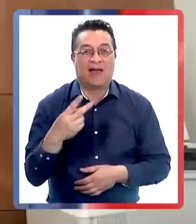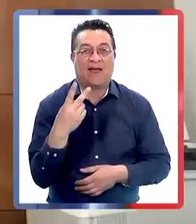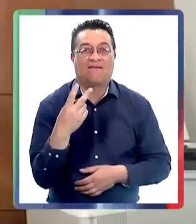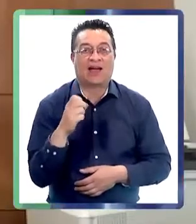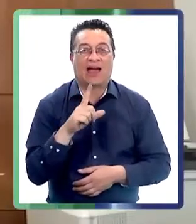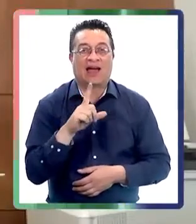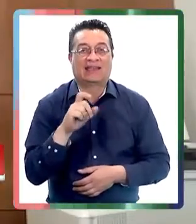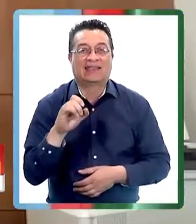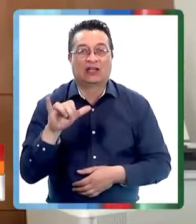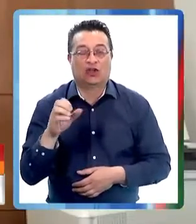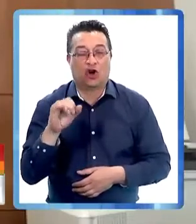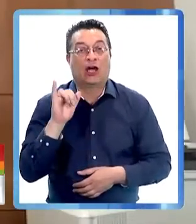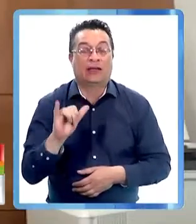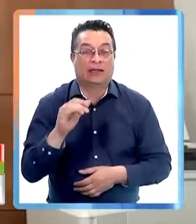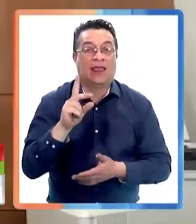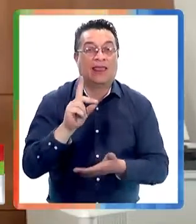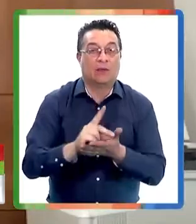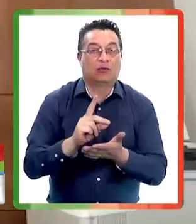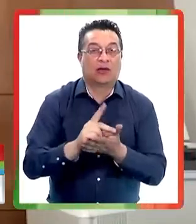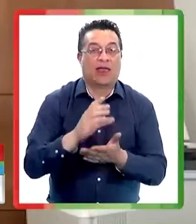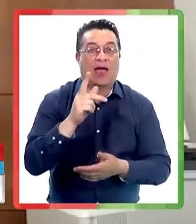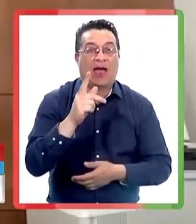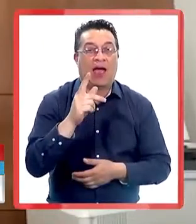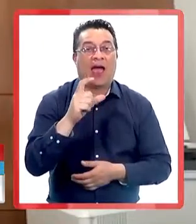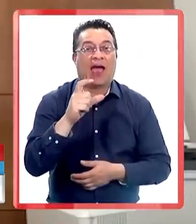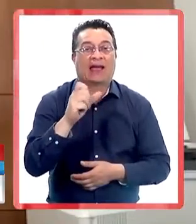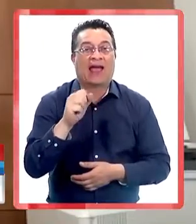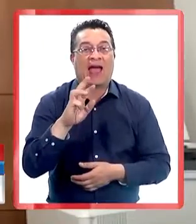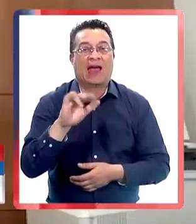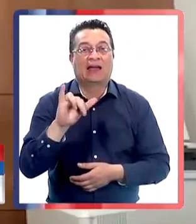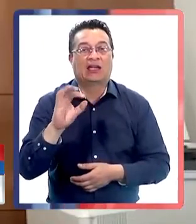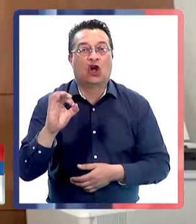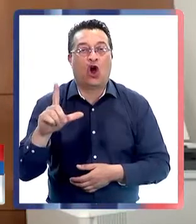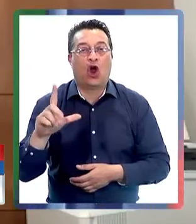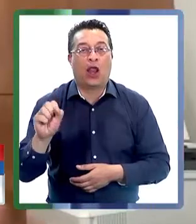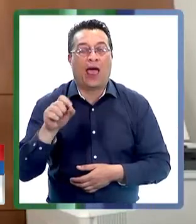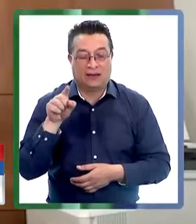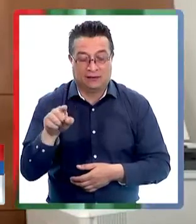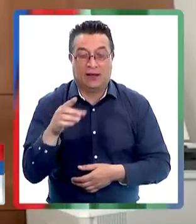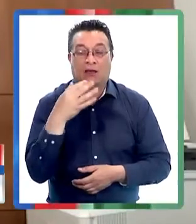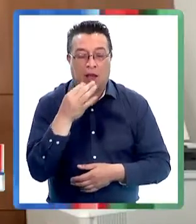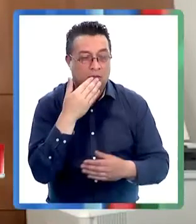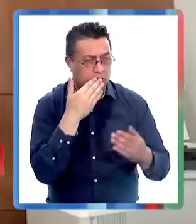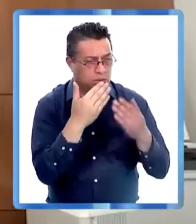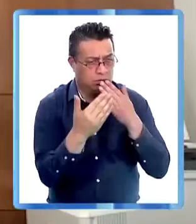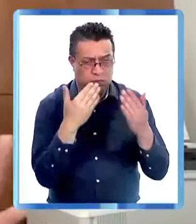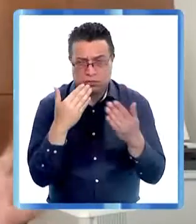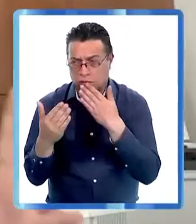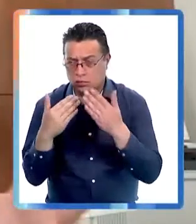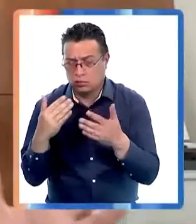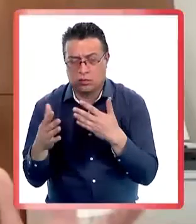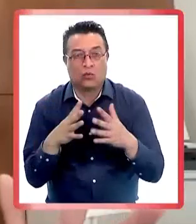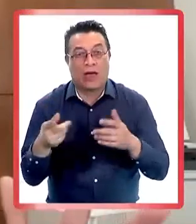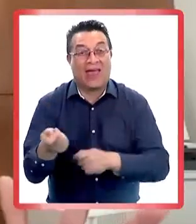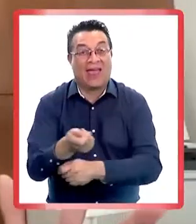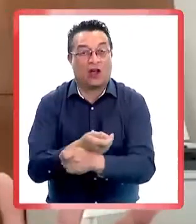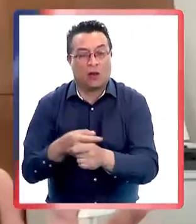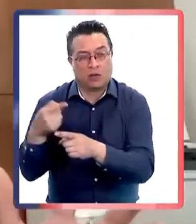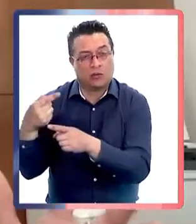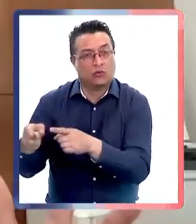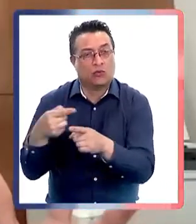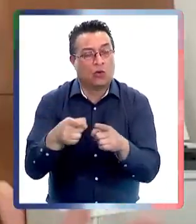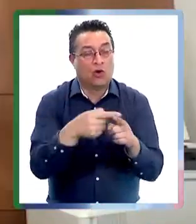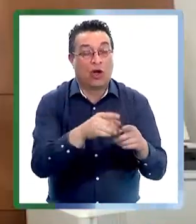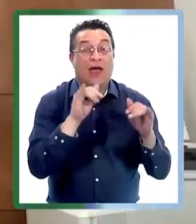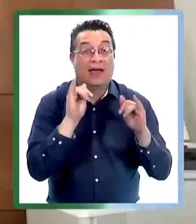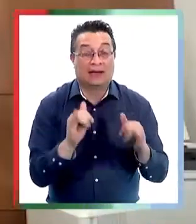Camila Vallejo y la diputada Carol Cariola, hicimos un recorrido de diálogo con distintos sectores económicos del país y